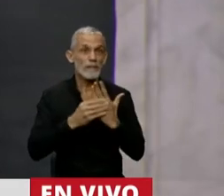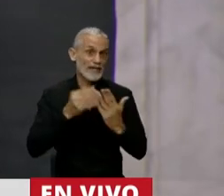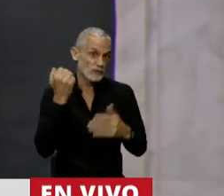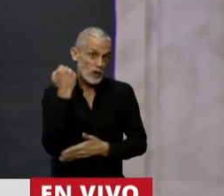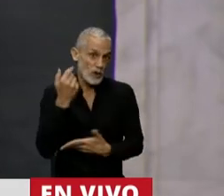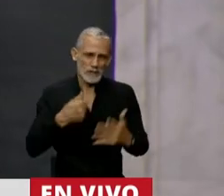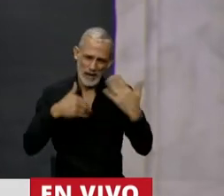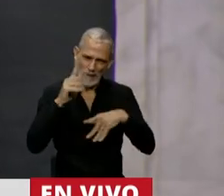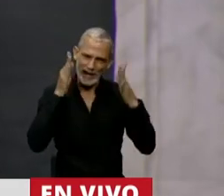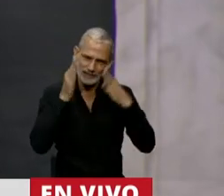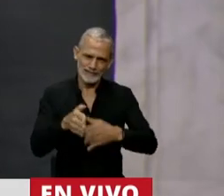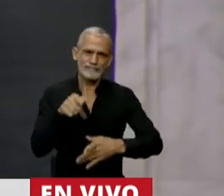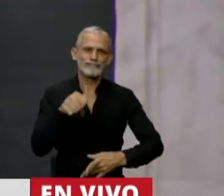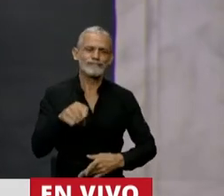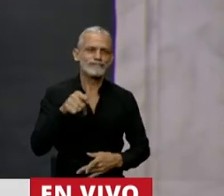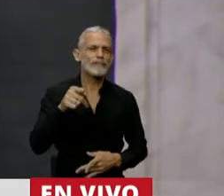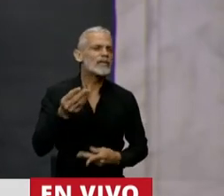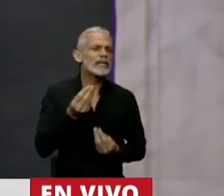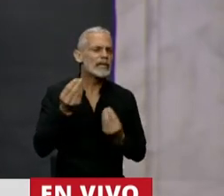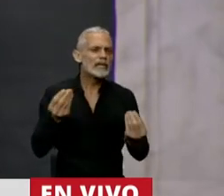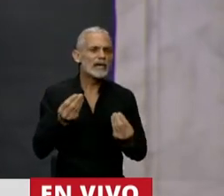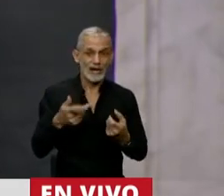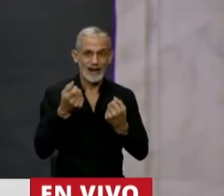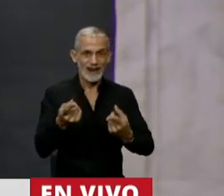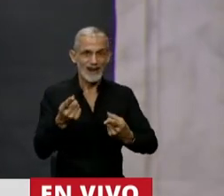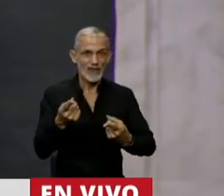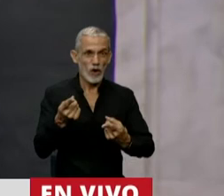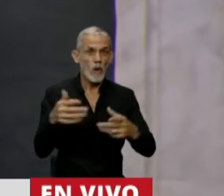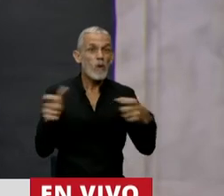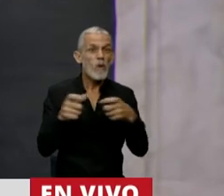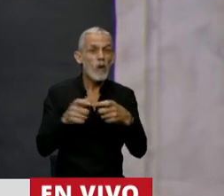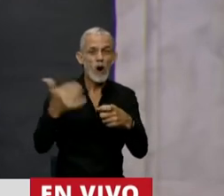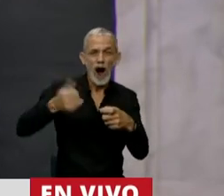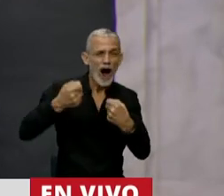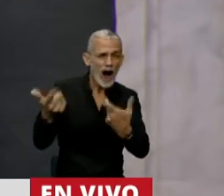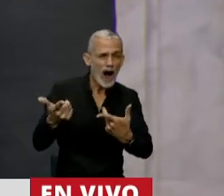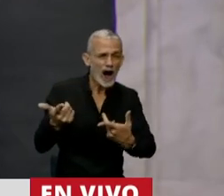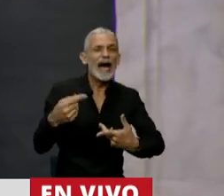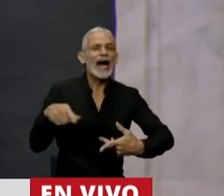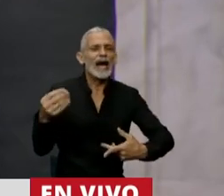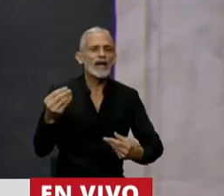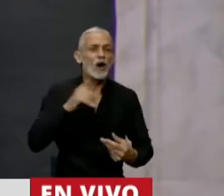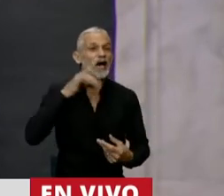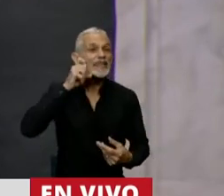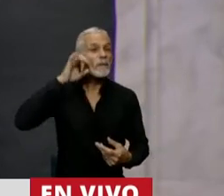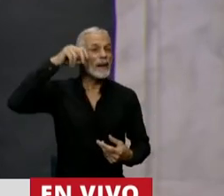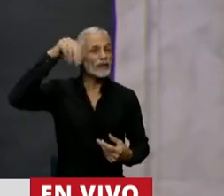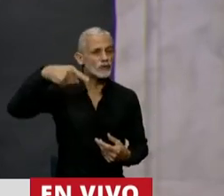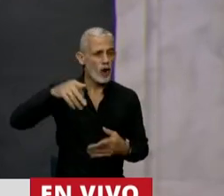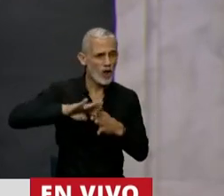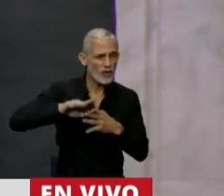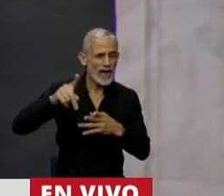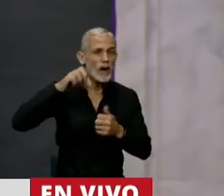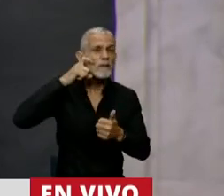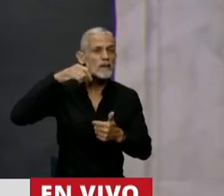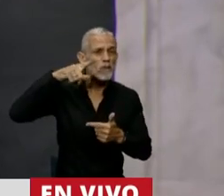Guzmán particularmente, que le ha dado a los grandes bonistas. Por ejemplo, Templeton y